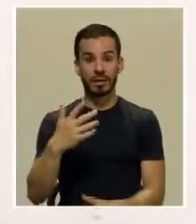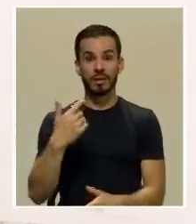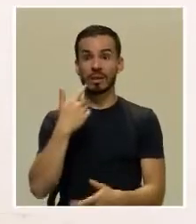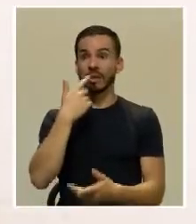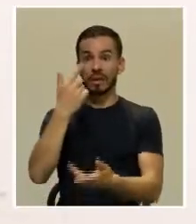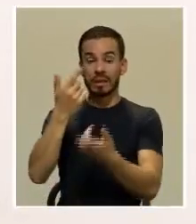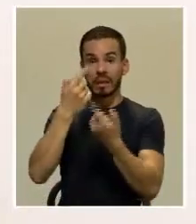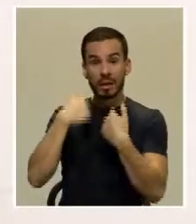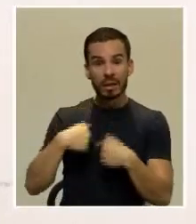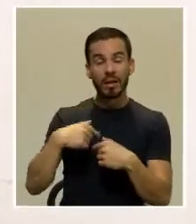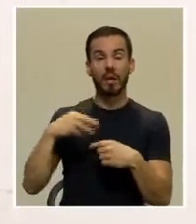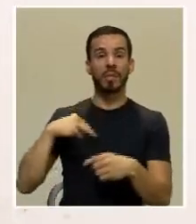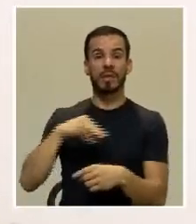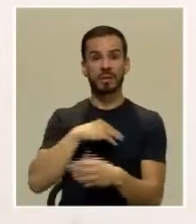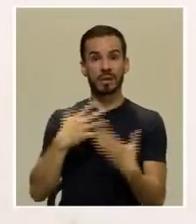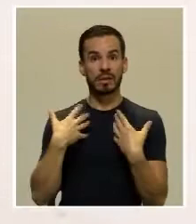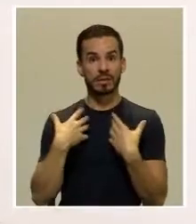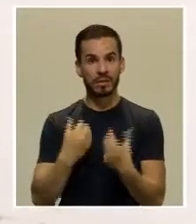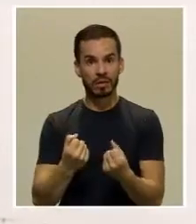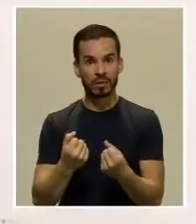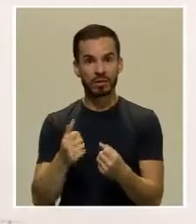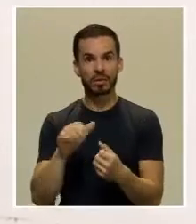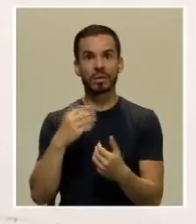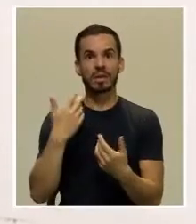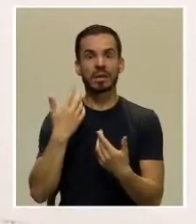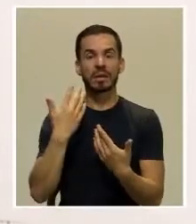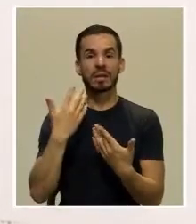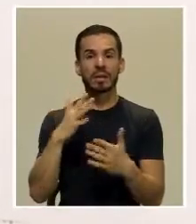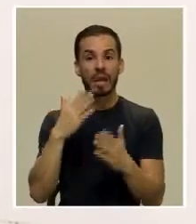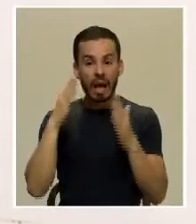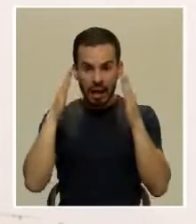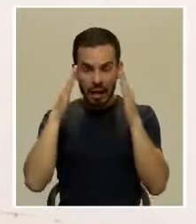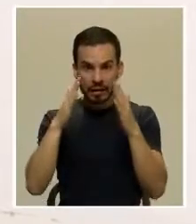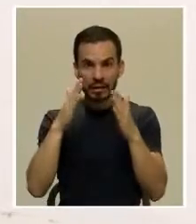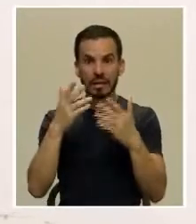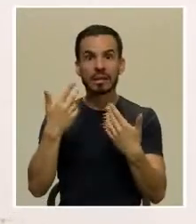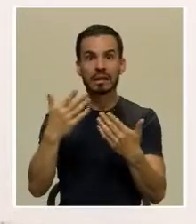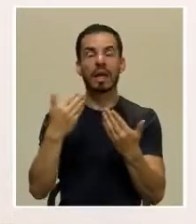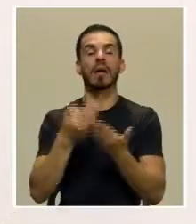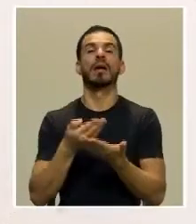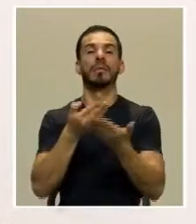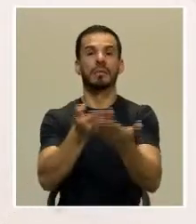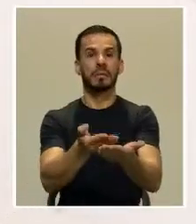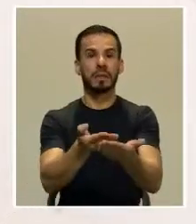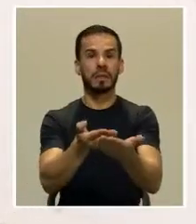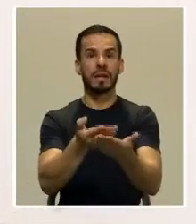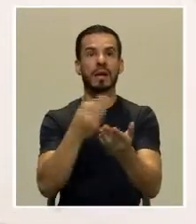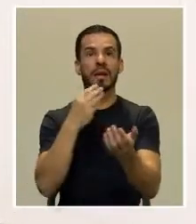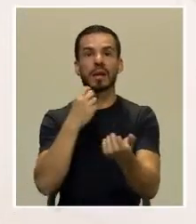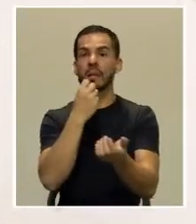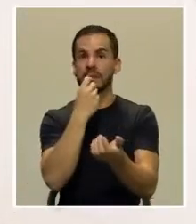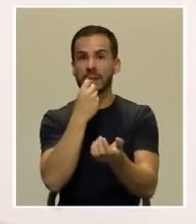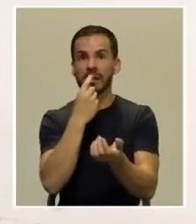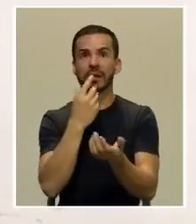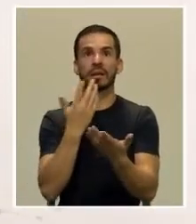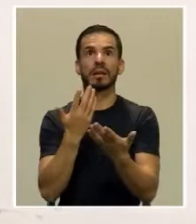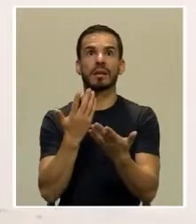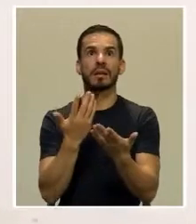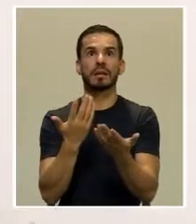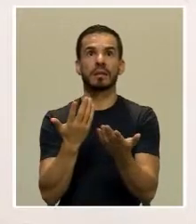Según la palabra ahorita del Ministerio de Salud, como vamos a ser ya atendidos y se le va a brindar los medicamentos